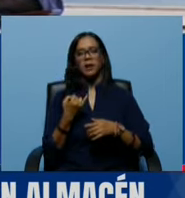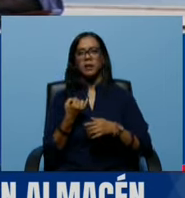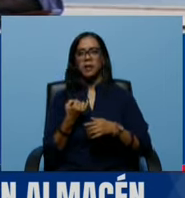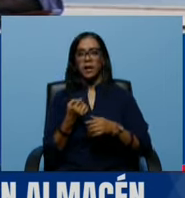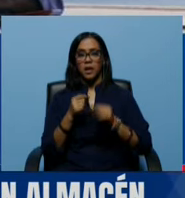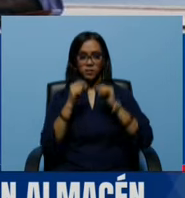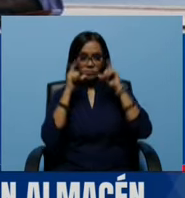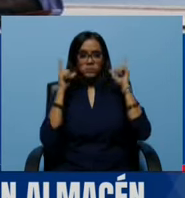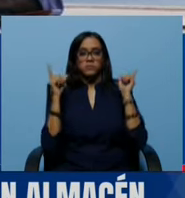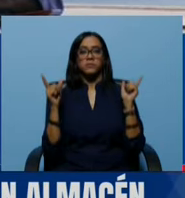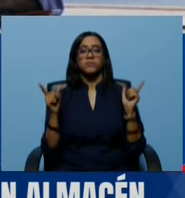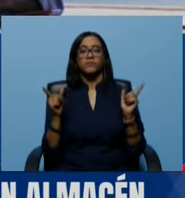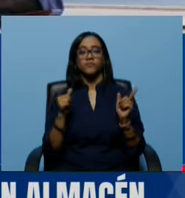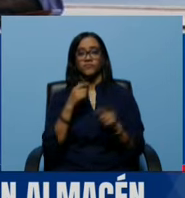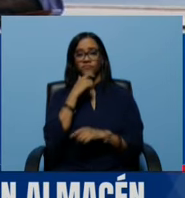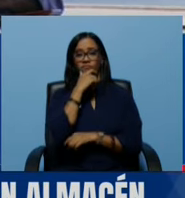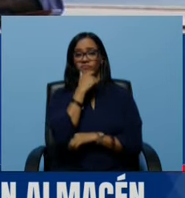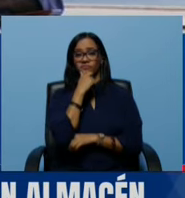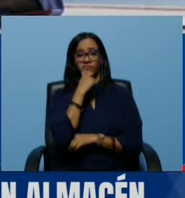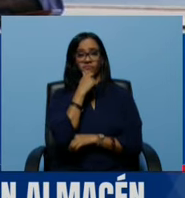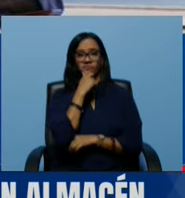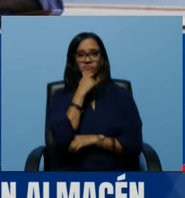conmovedora, desoladora,